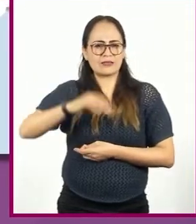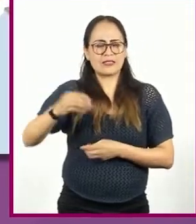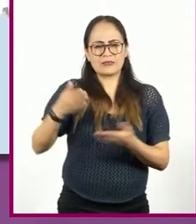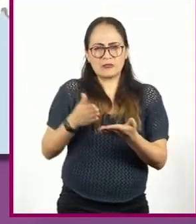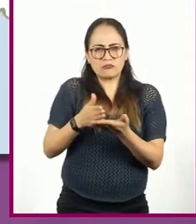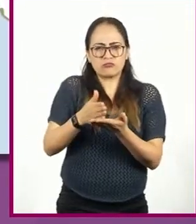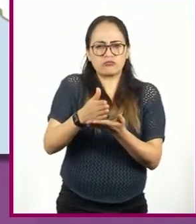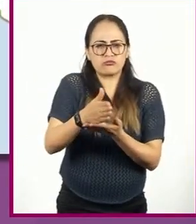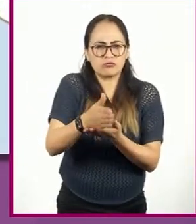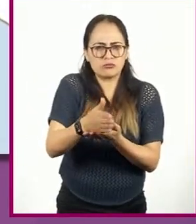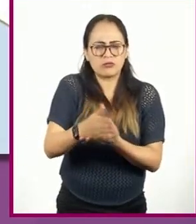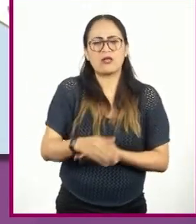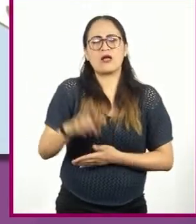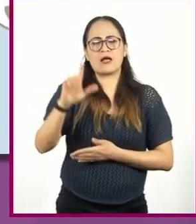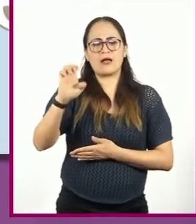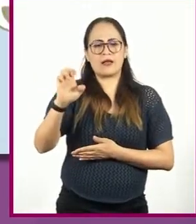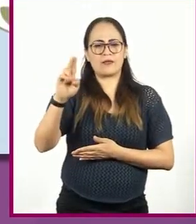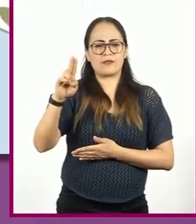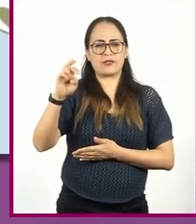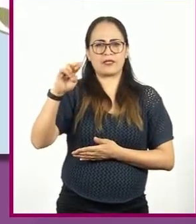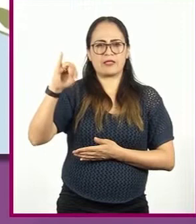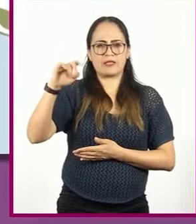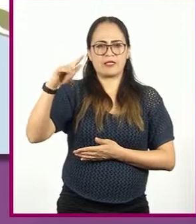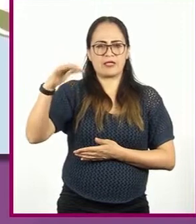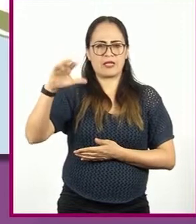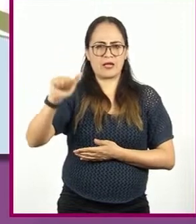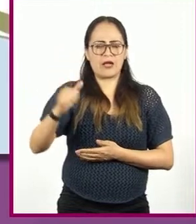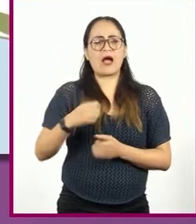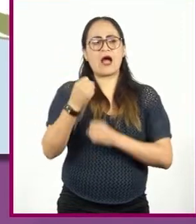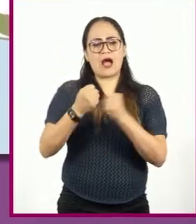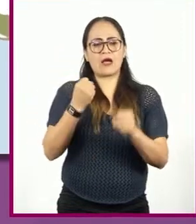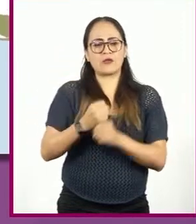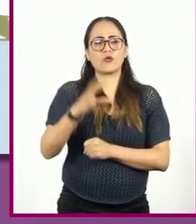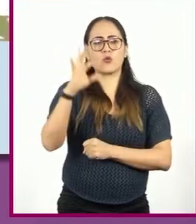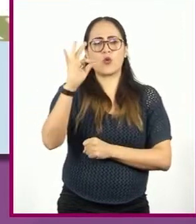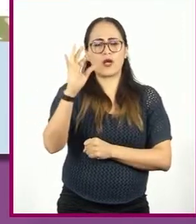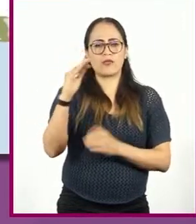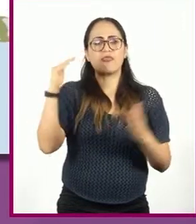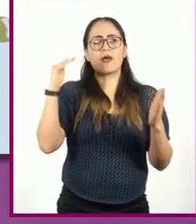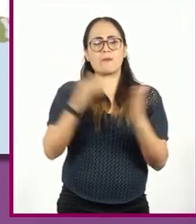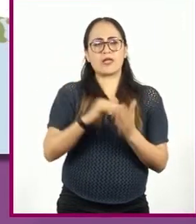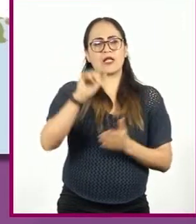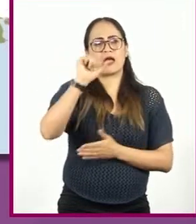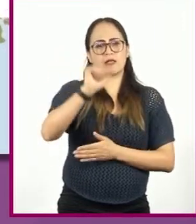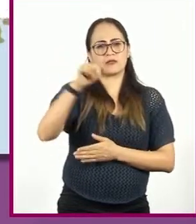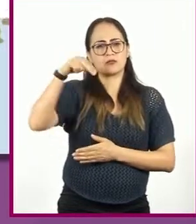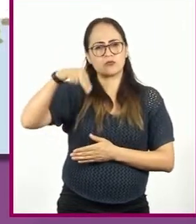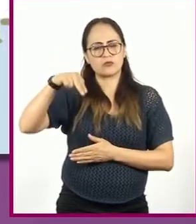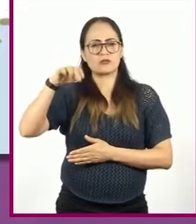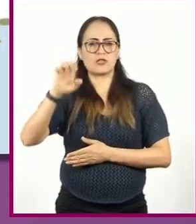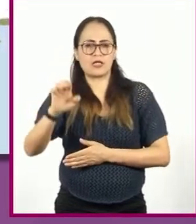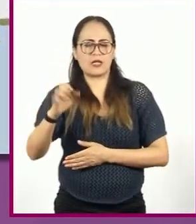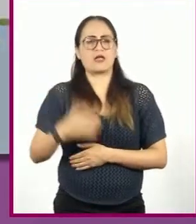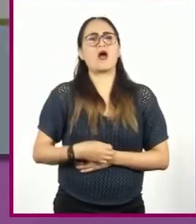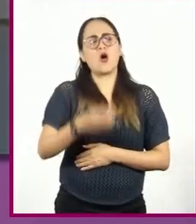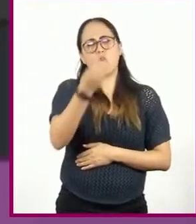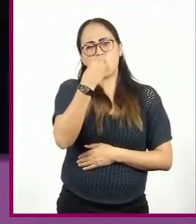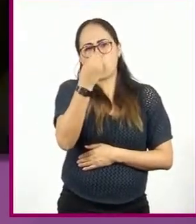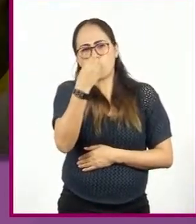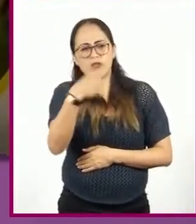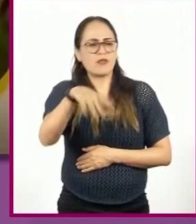Beringia, aproximadamente en el año 40.000 antes de nuestra era, en busca de alimentos y